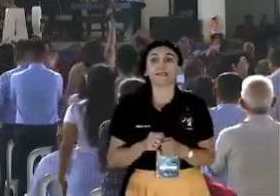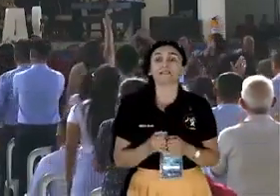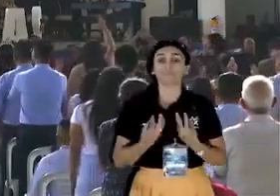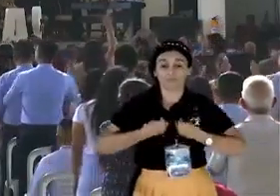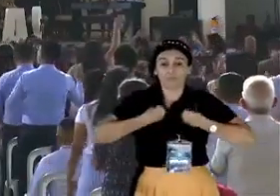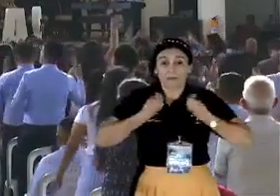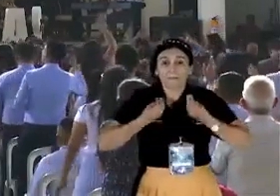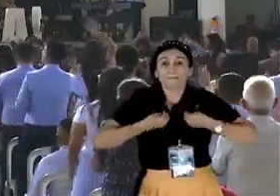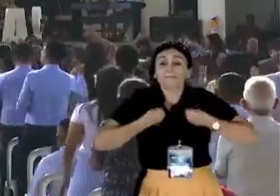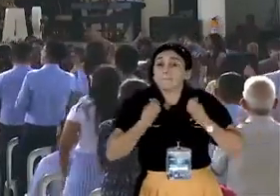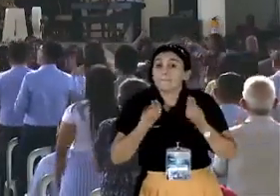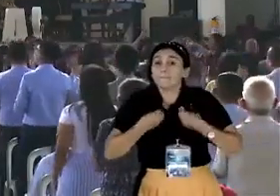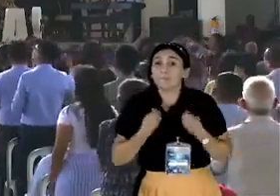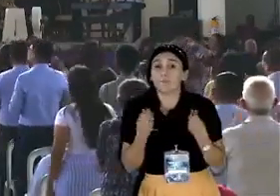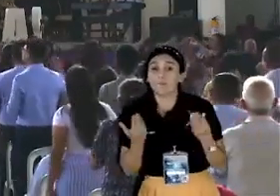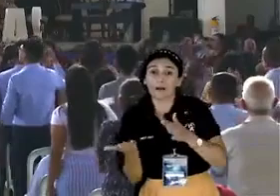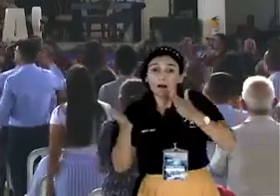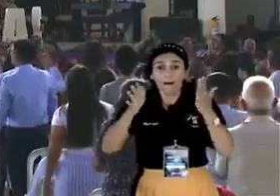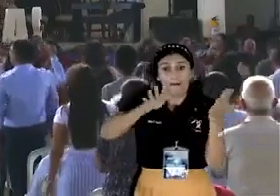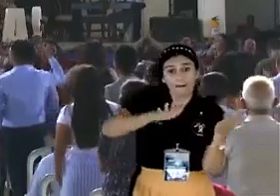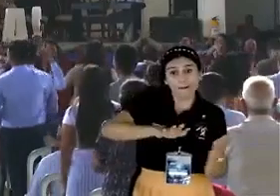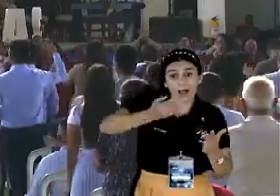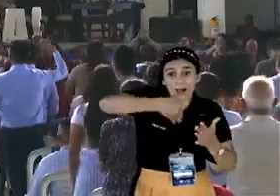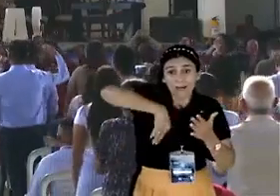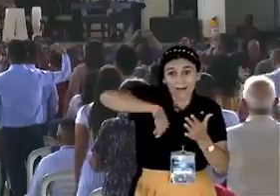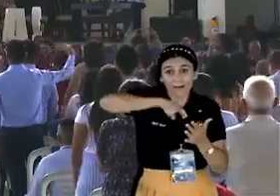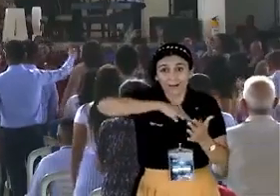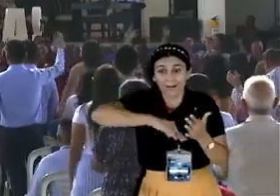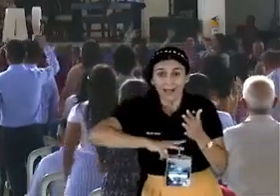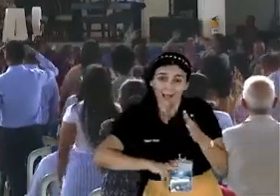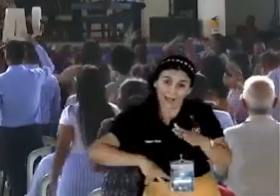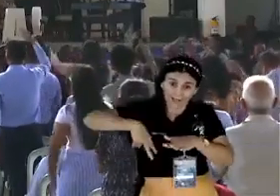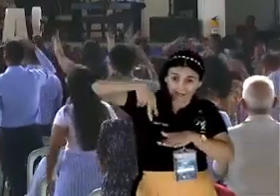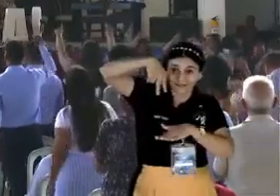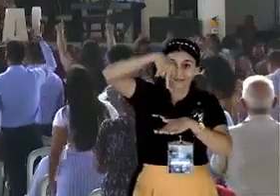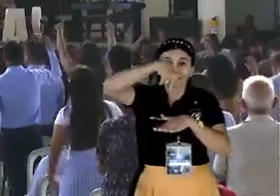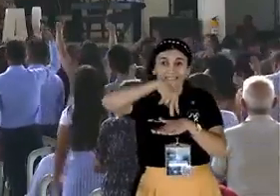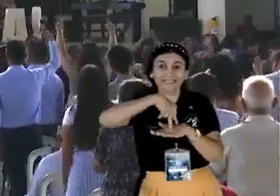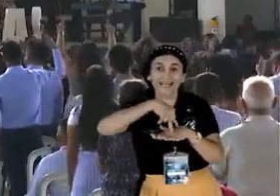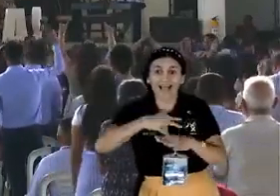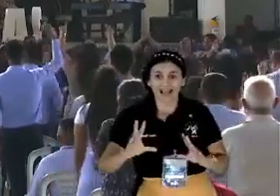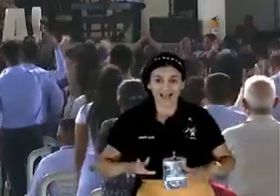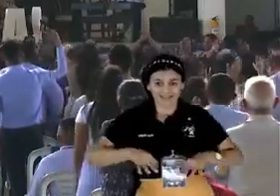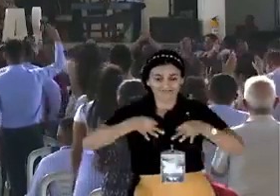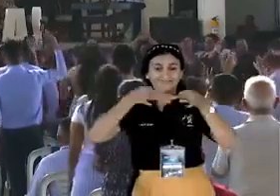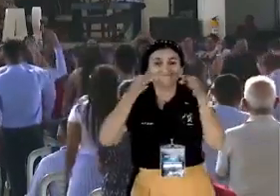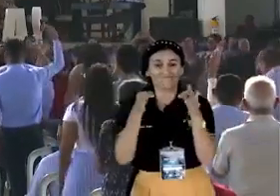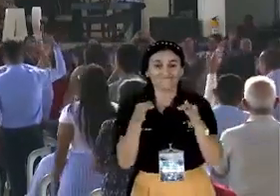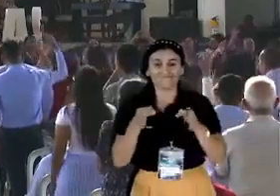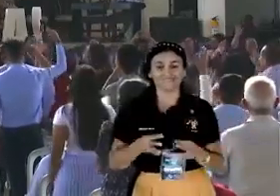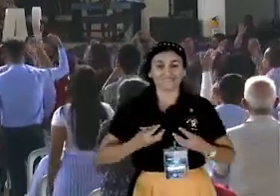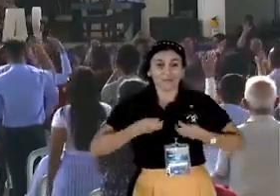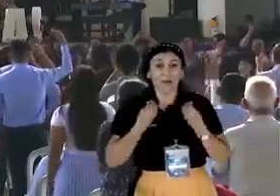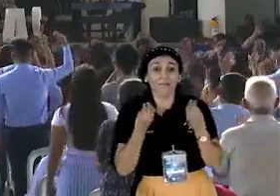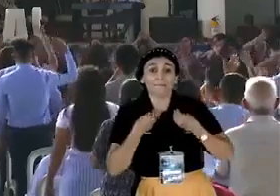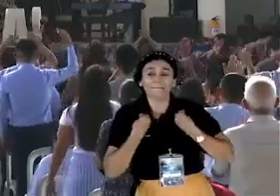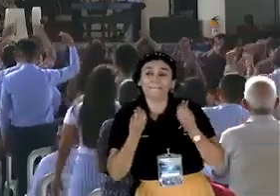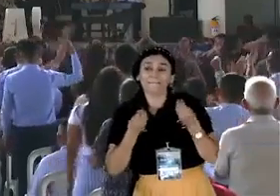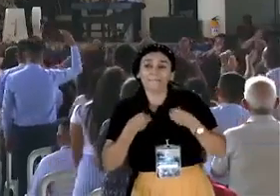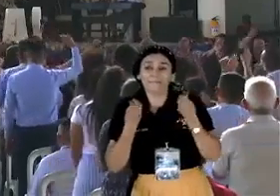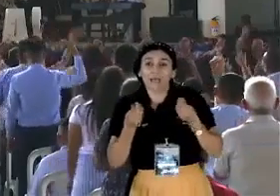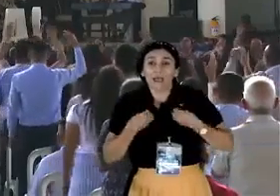Él está vivo. La tumba está vacía y su resurrección es nuestra garantía. Porque vivo